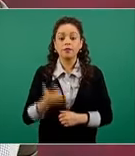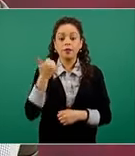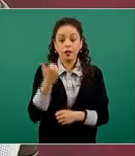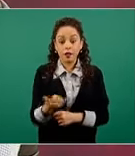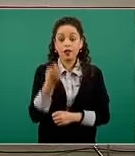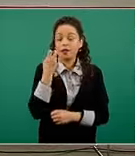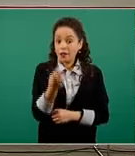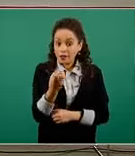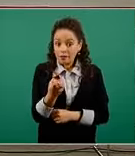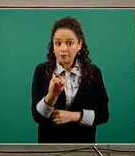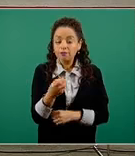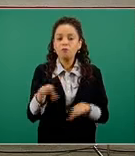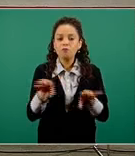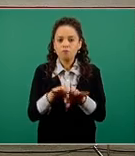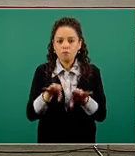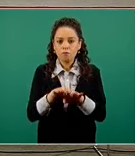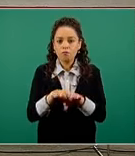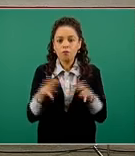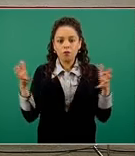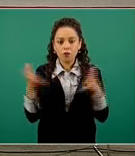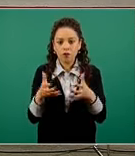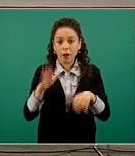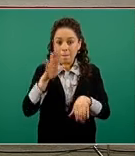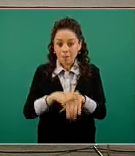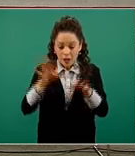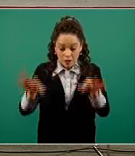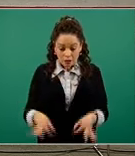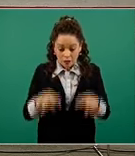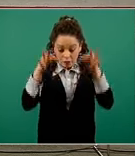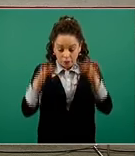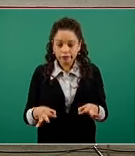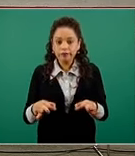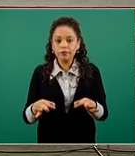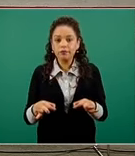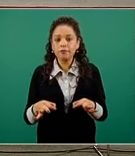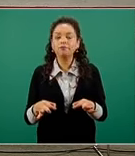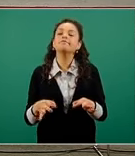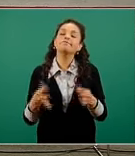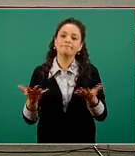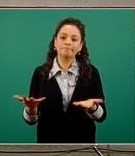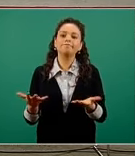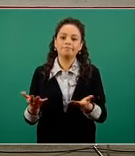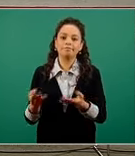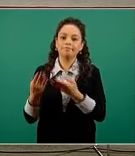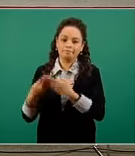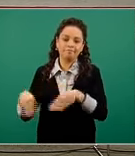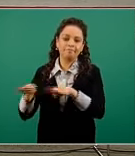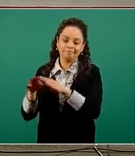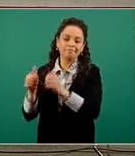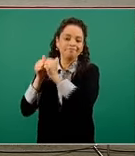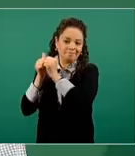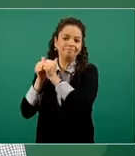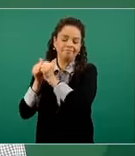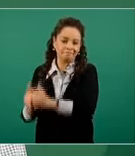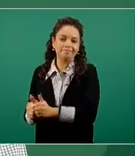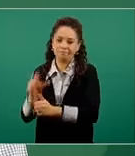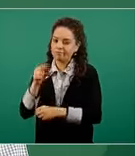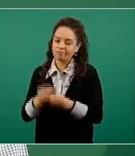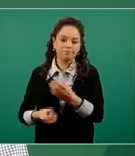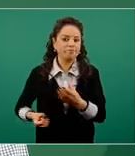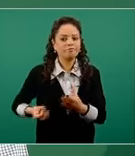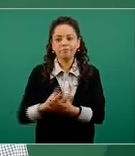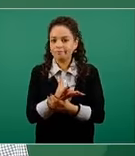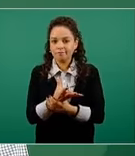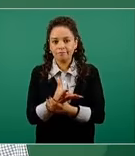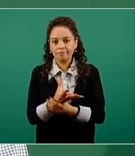esto lo vamos a lograr todavía de manera más eficiente si nos mantenemos en nuestros domicilios, nos mantenemos en casa